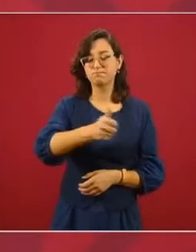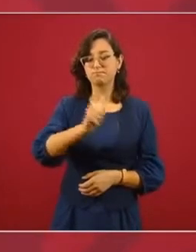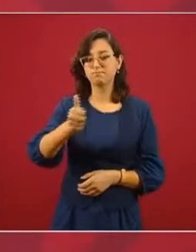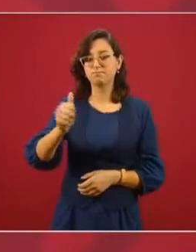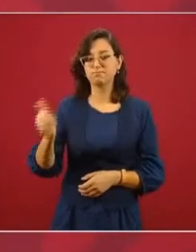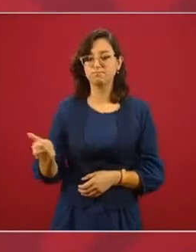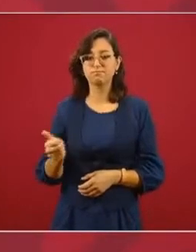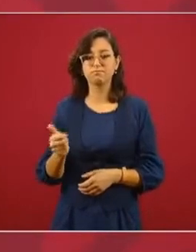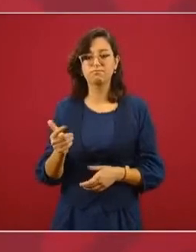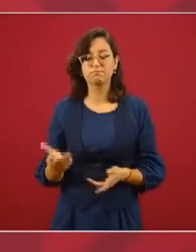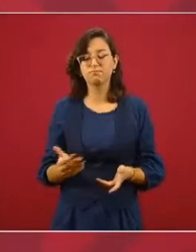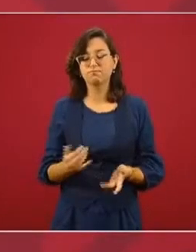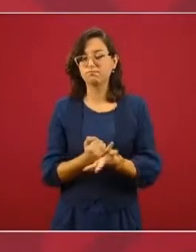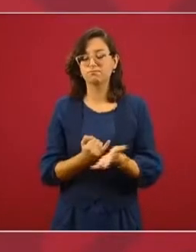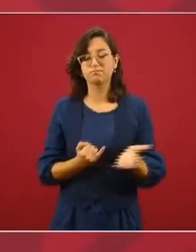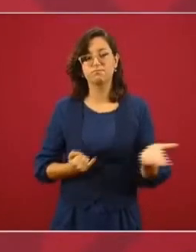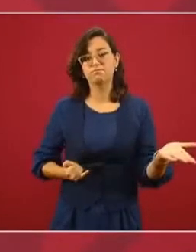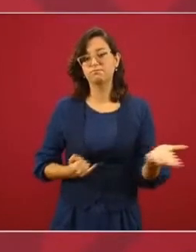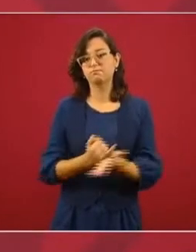sostener su postura,